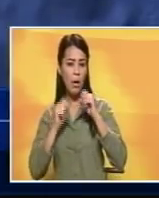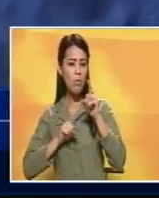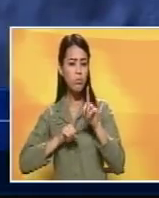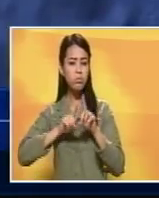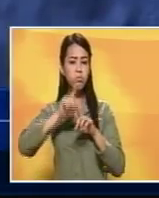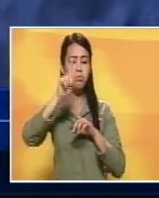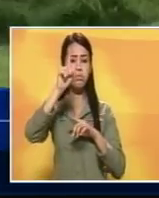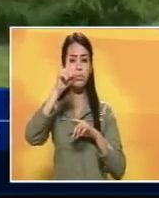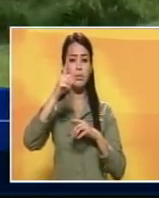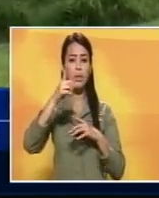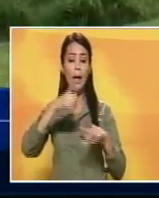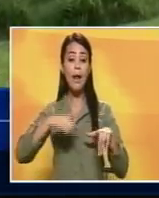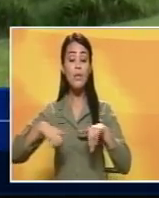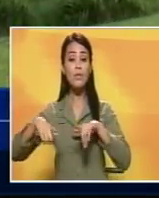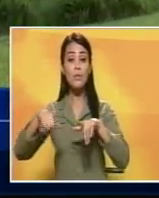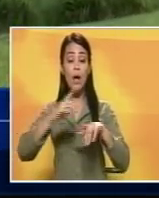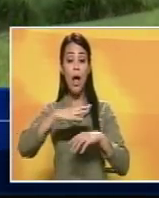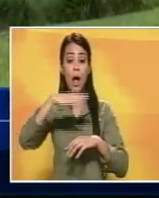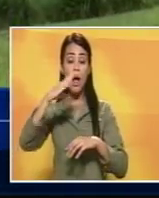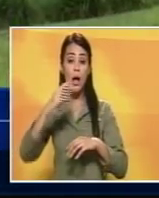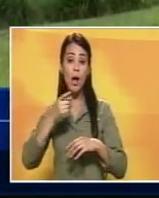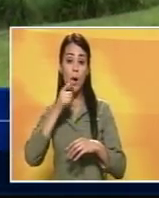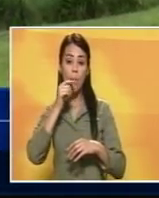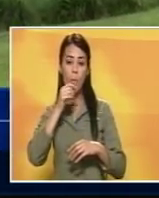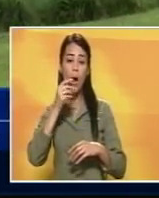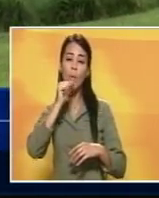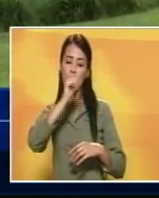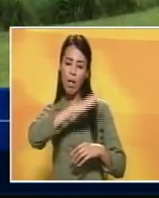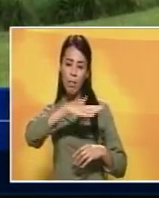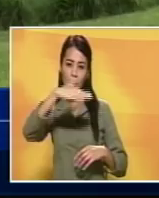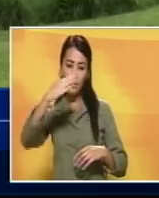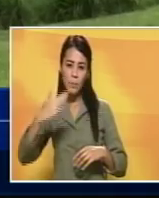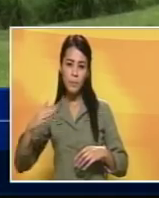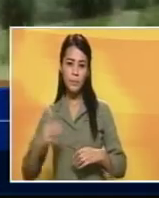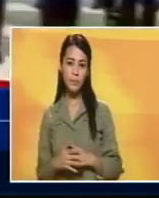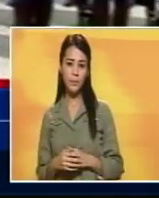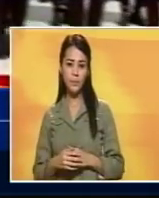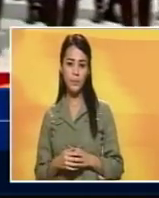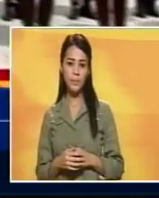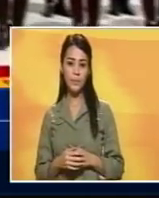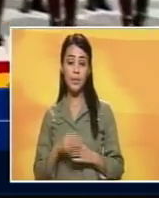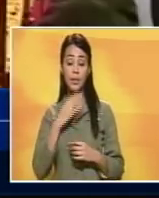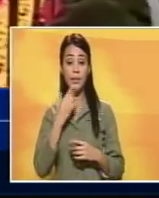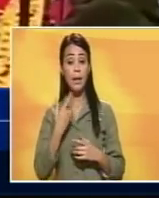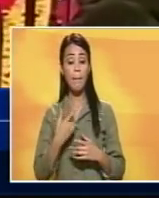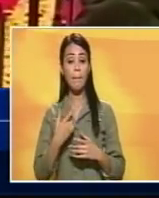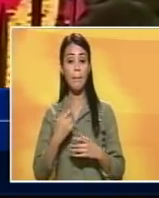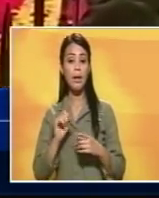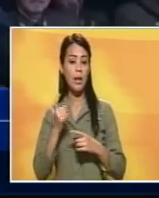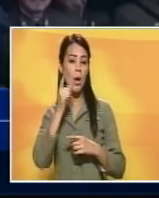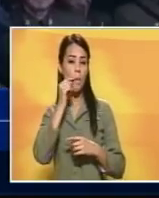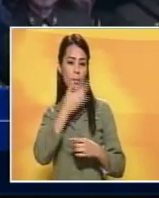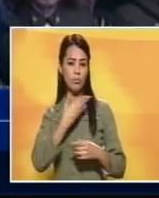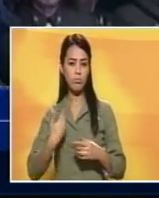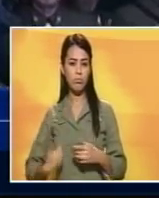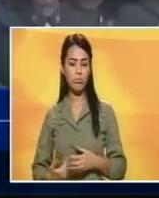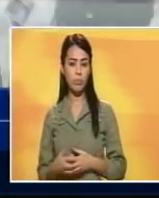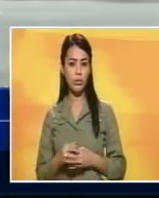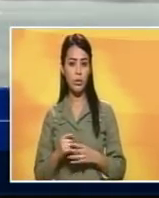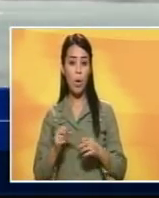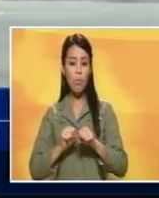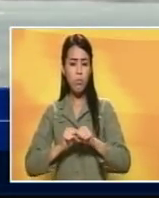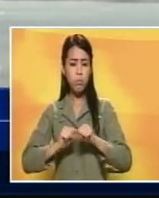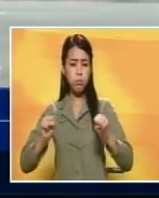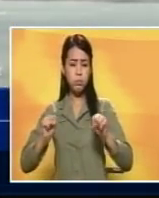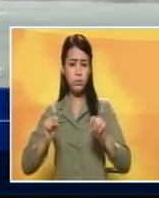es firme y debe ser interpretada literalmente. En septiembre, el canciller del país asiático aseguró que Pyongyang podría aprobar una bomba